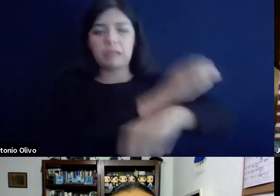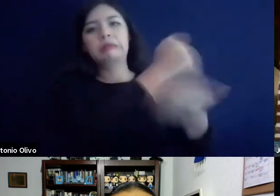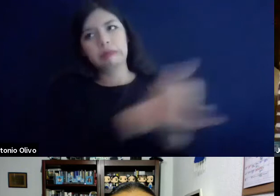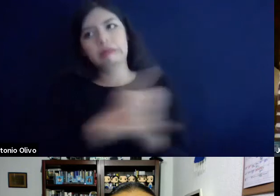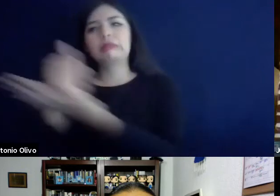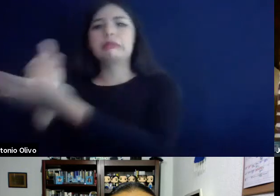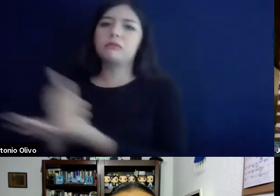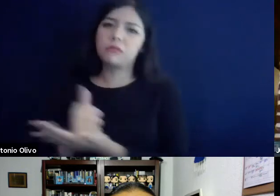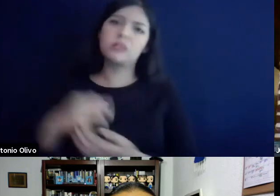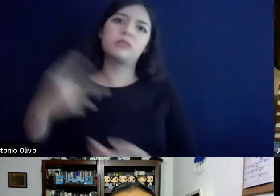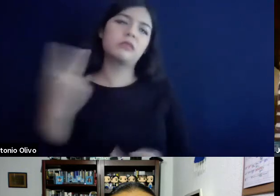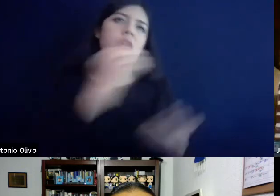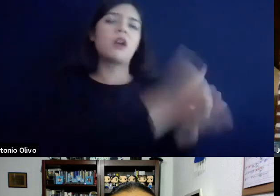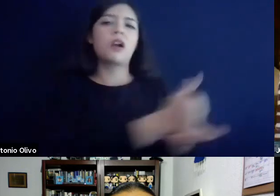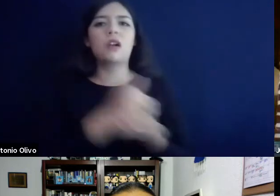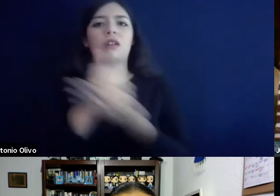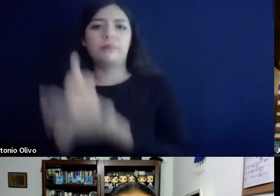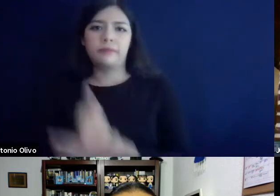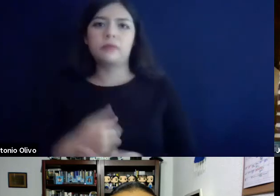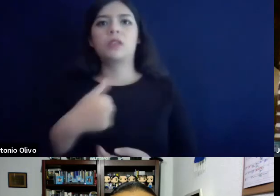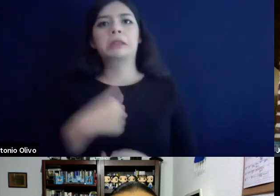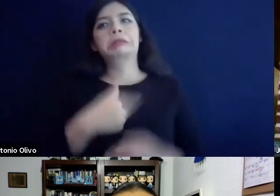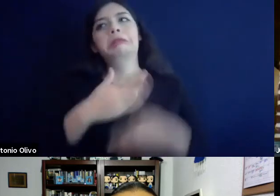fue la licenciatura.